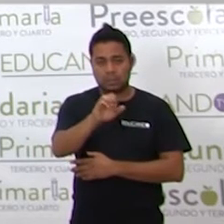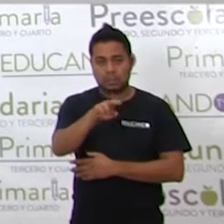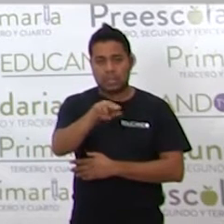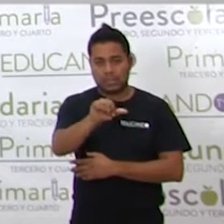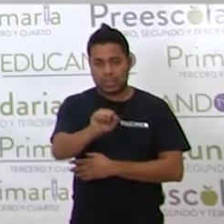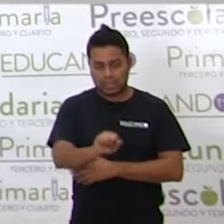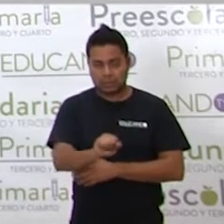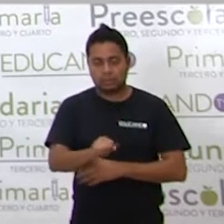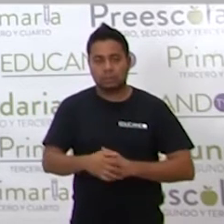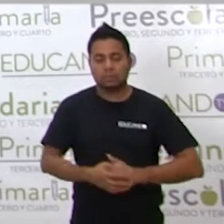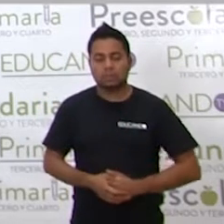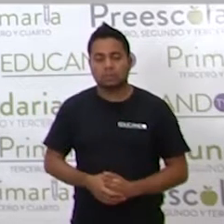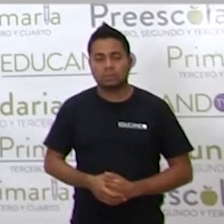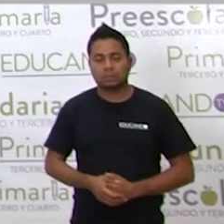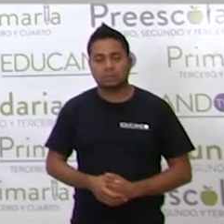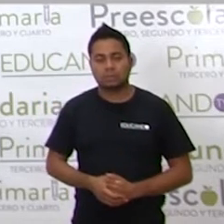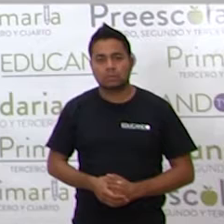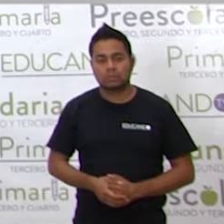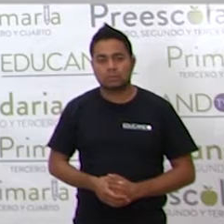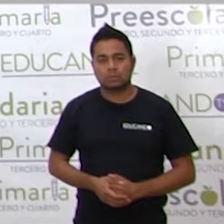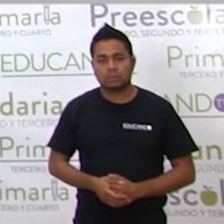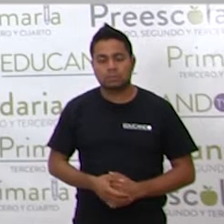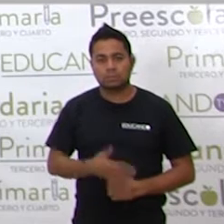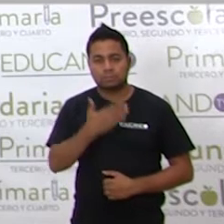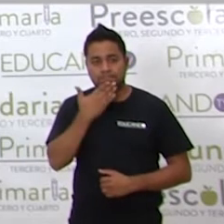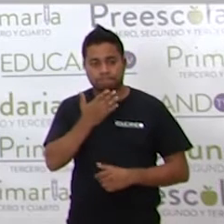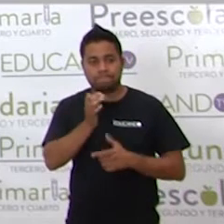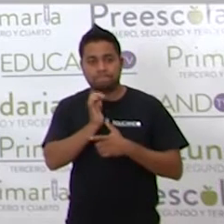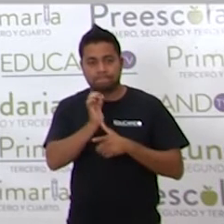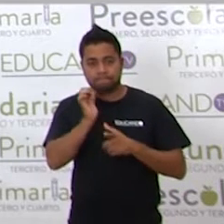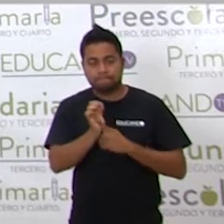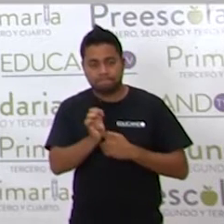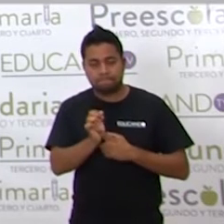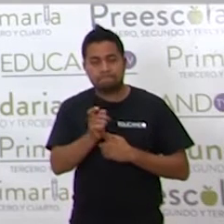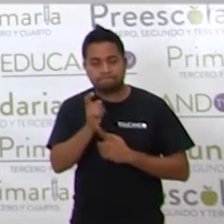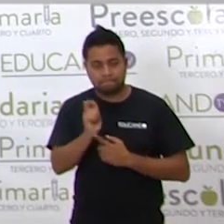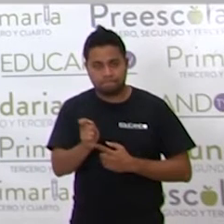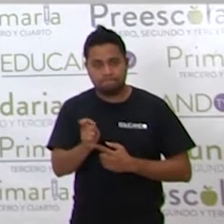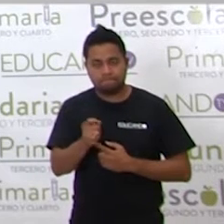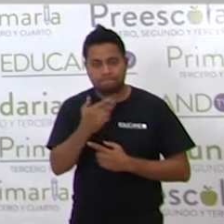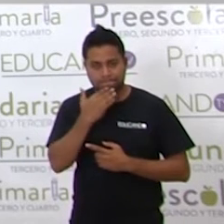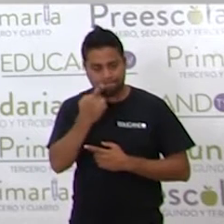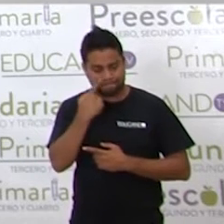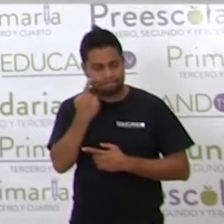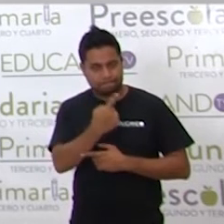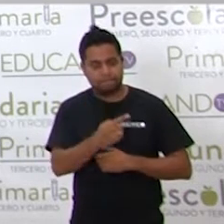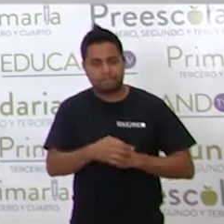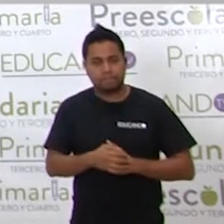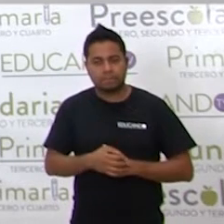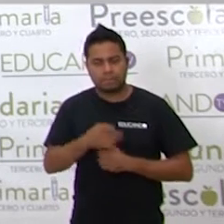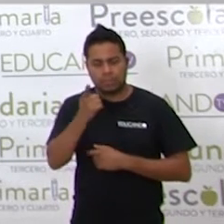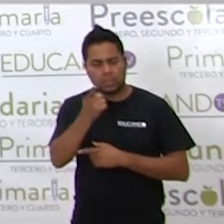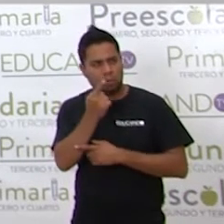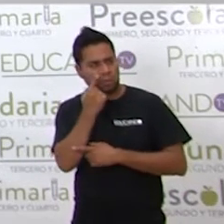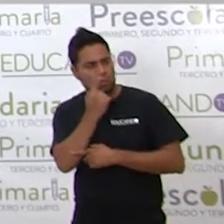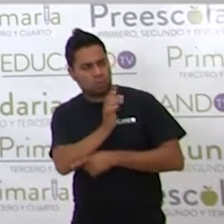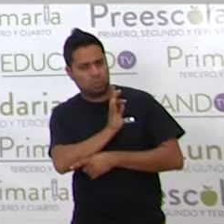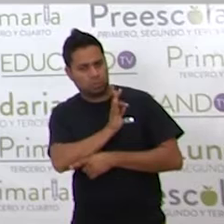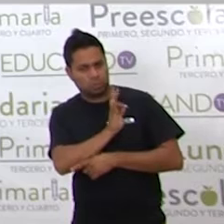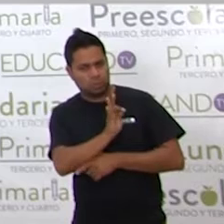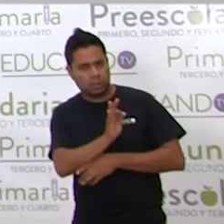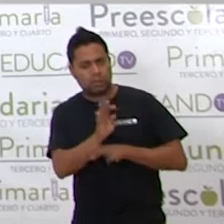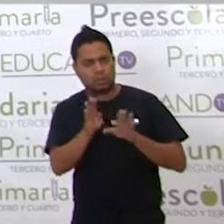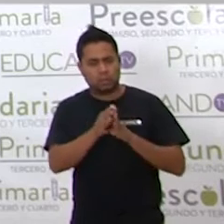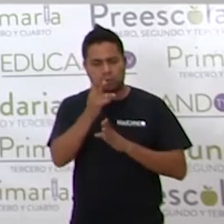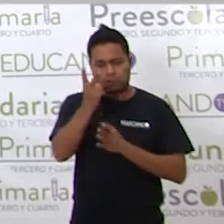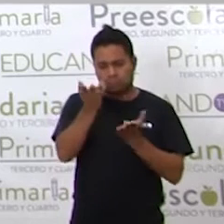decenas. Entonces, vemos. Bien, tú te vas a fijar, como son